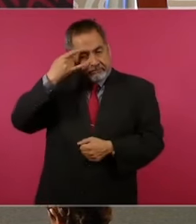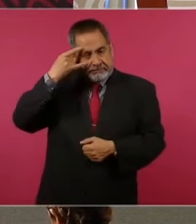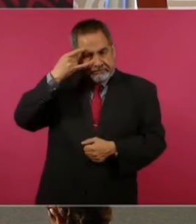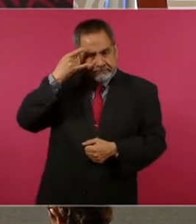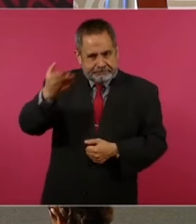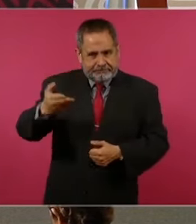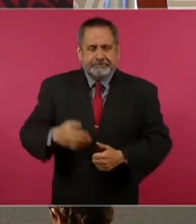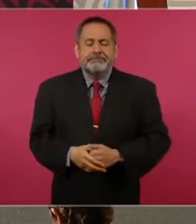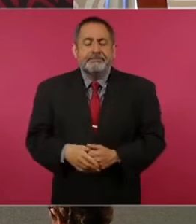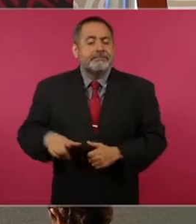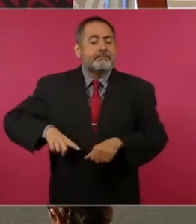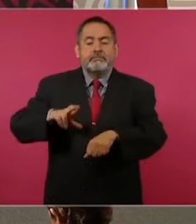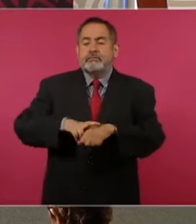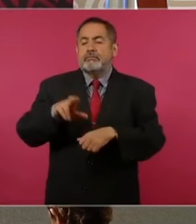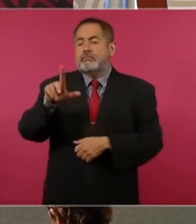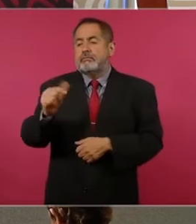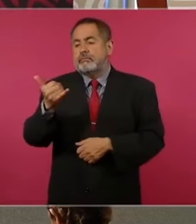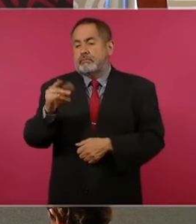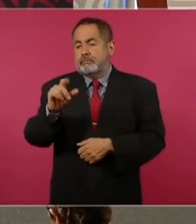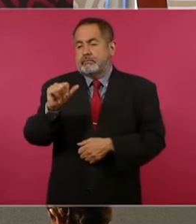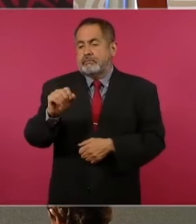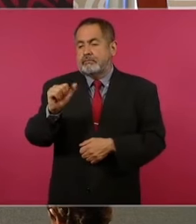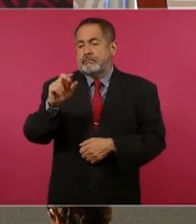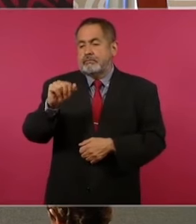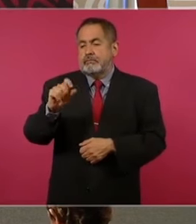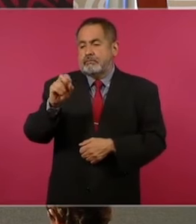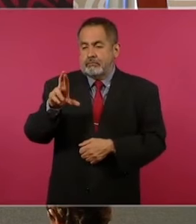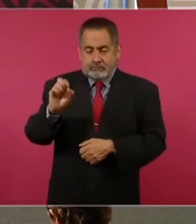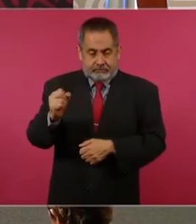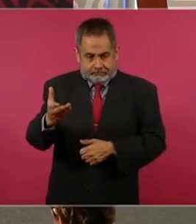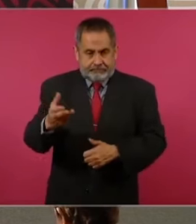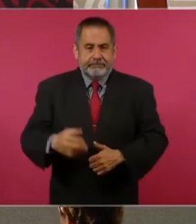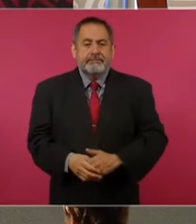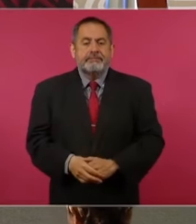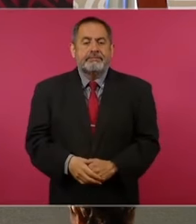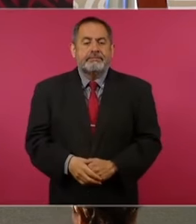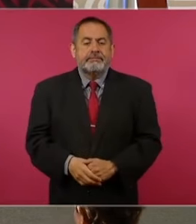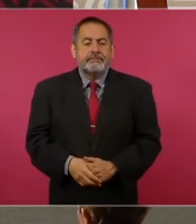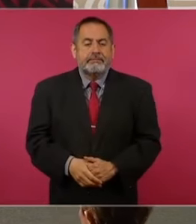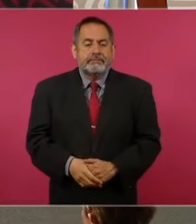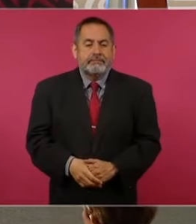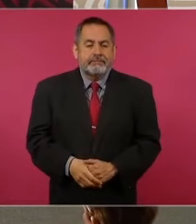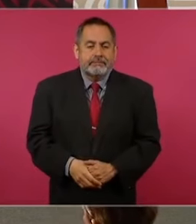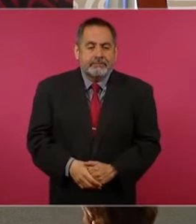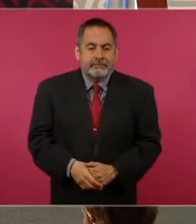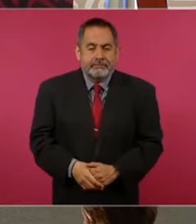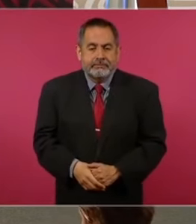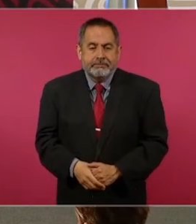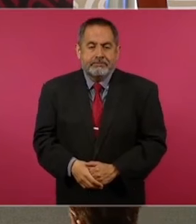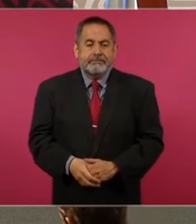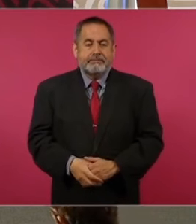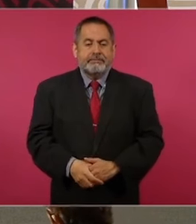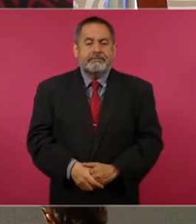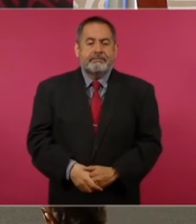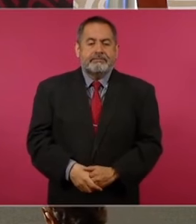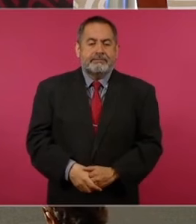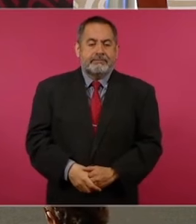favor, gobernadora Laida Sansores. Tenemos audio, ¿eh? En Lerma está la gobernadora